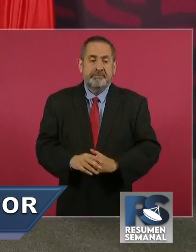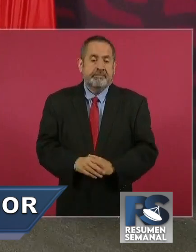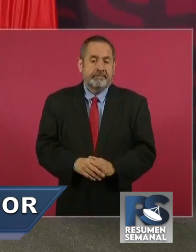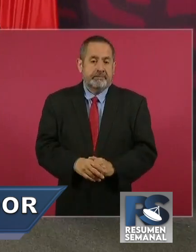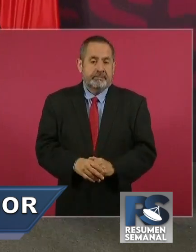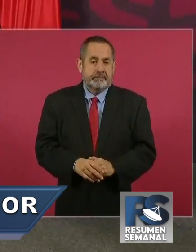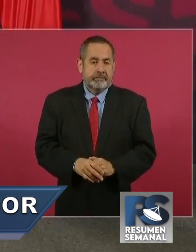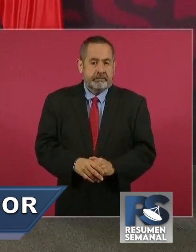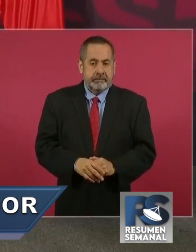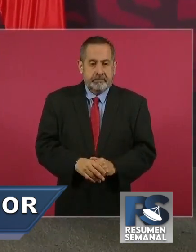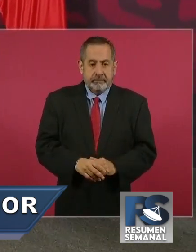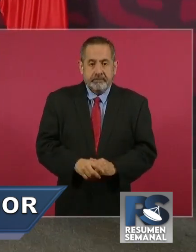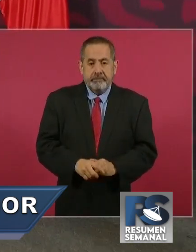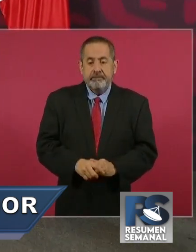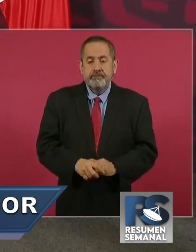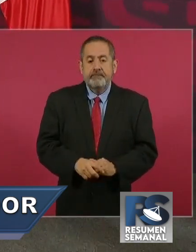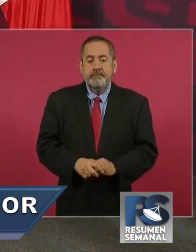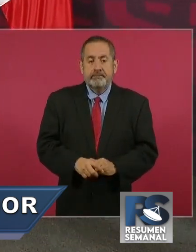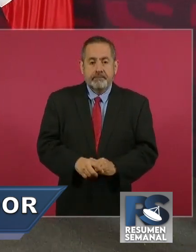es un